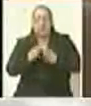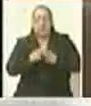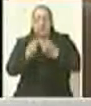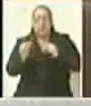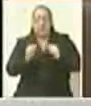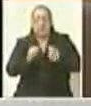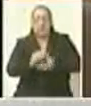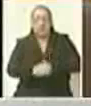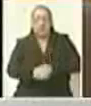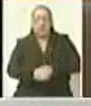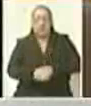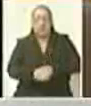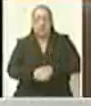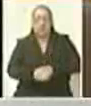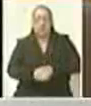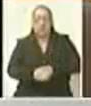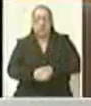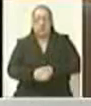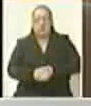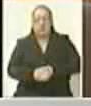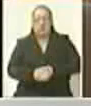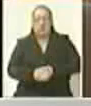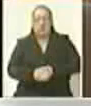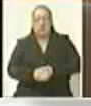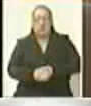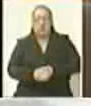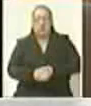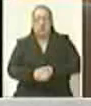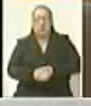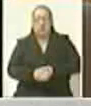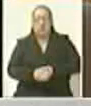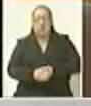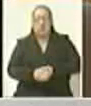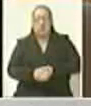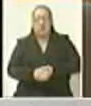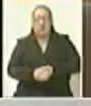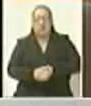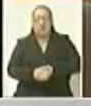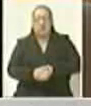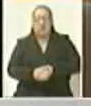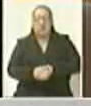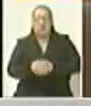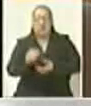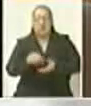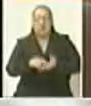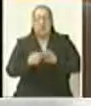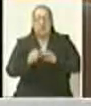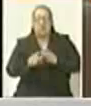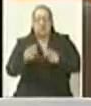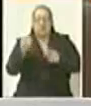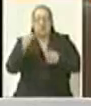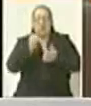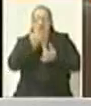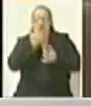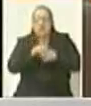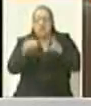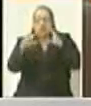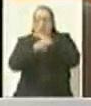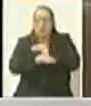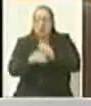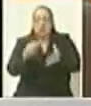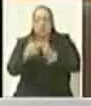desastre en nuestra ciudad capital. Si, según los expertos, si ese desembalse ocurriera en la noche,